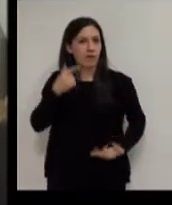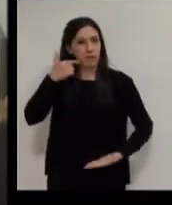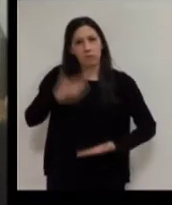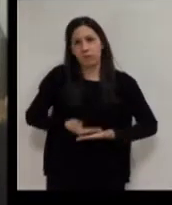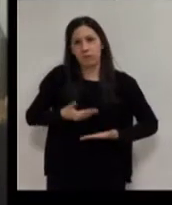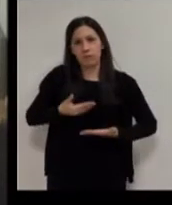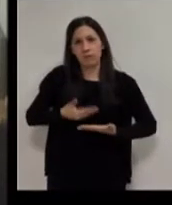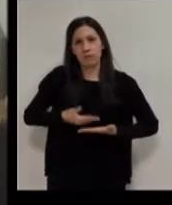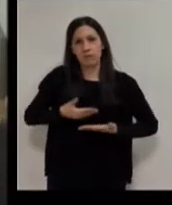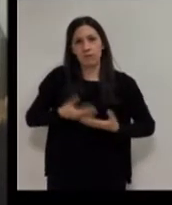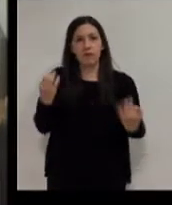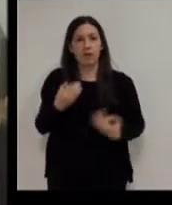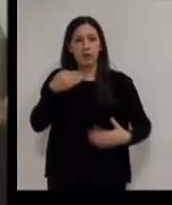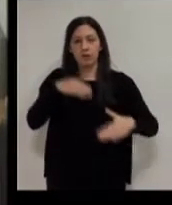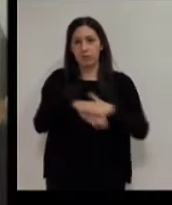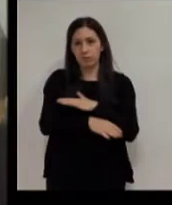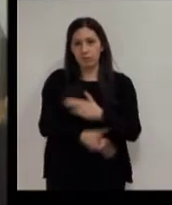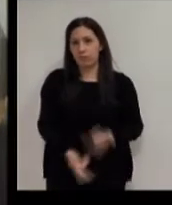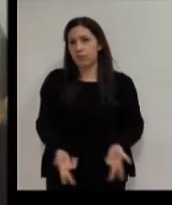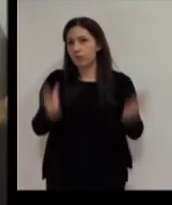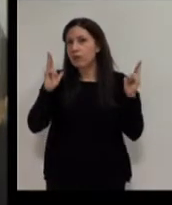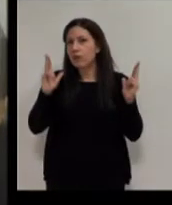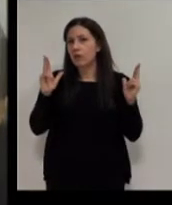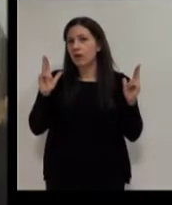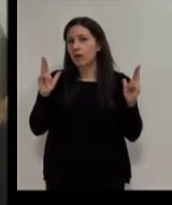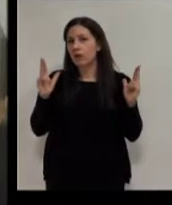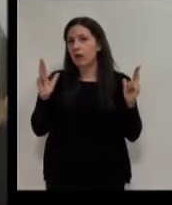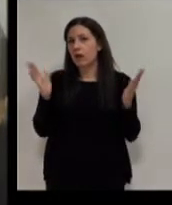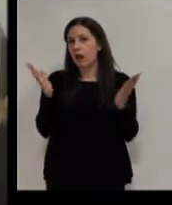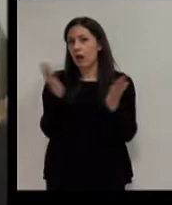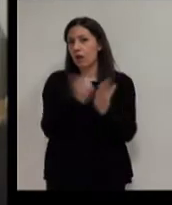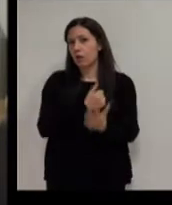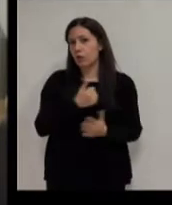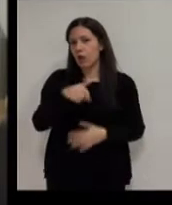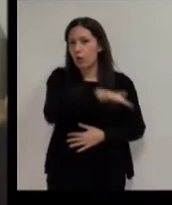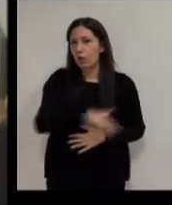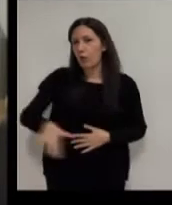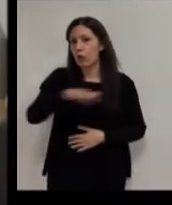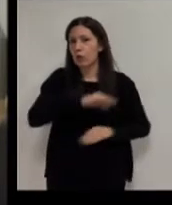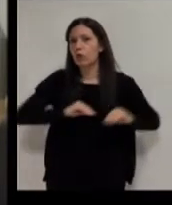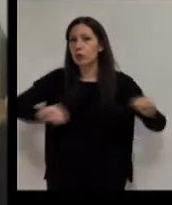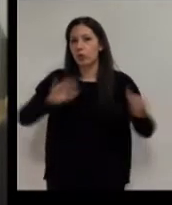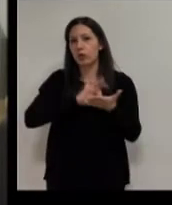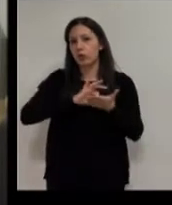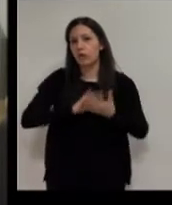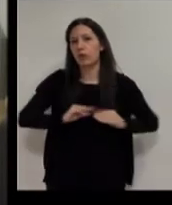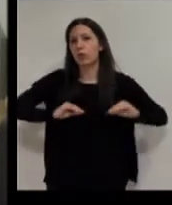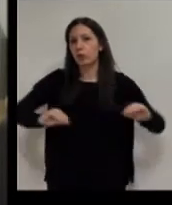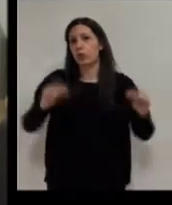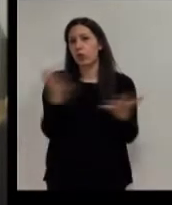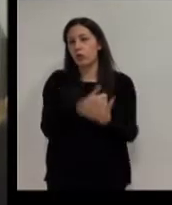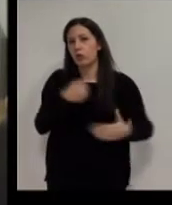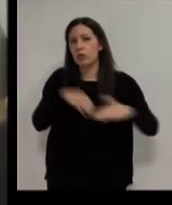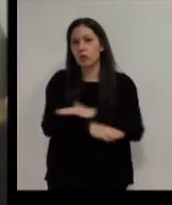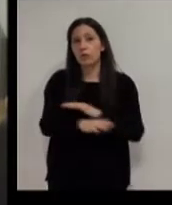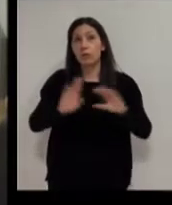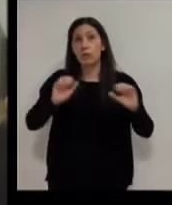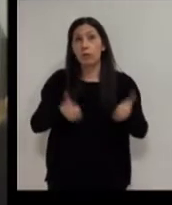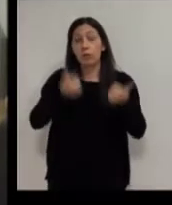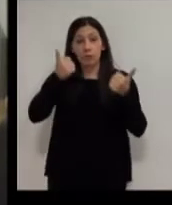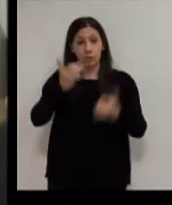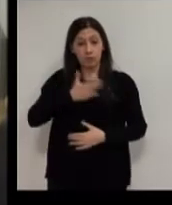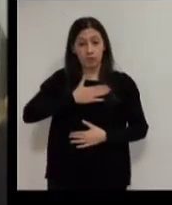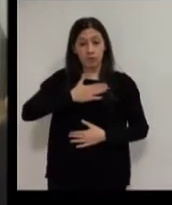el acceso a todas las instalaciones del hotel, a todos los servicios del hotel. Concretamente nosotros